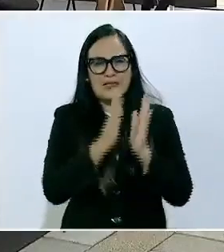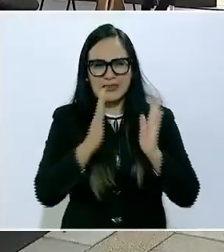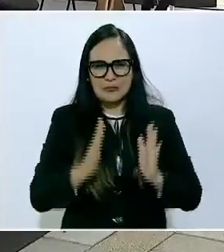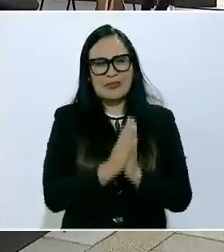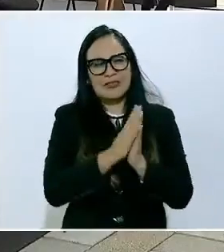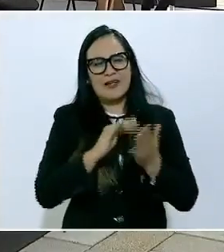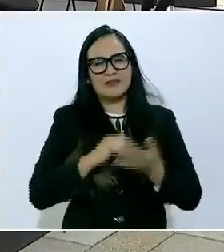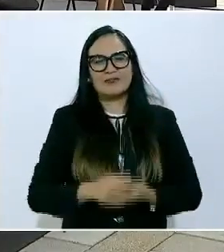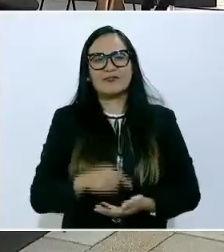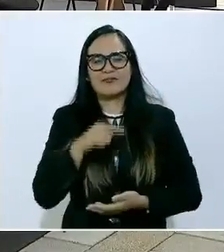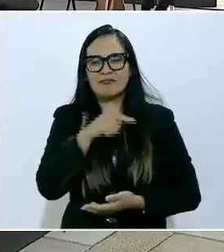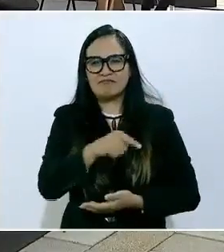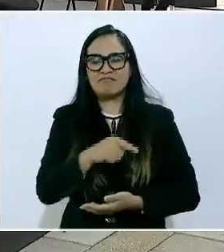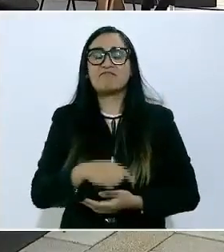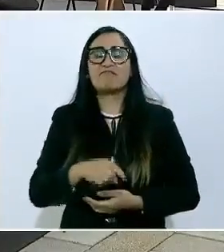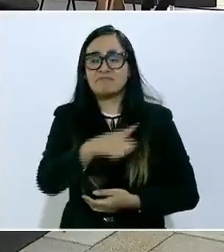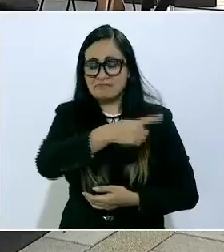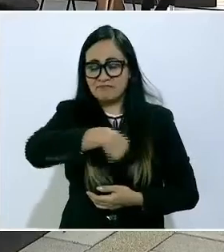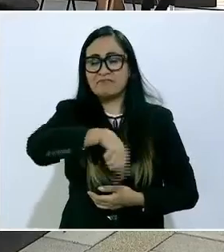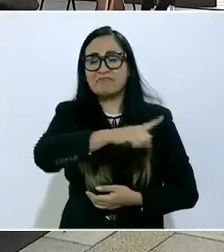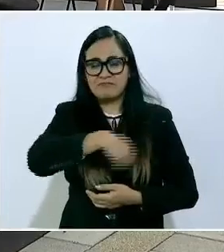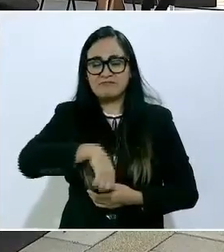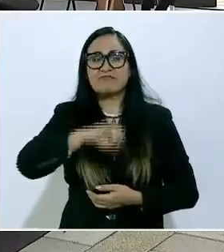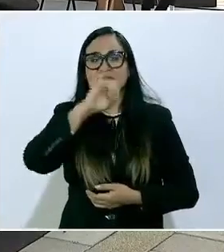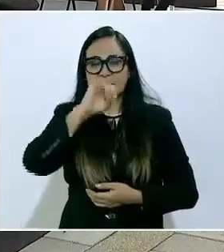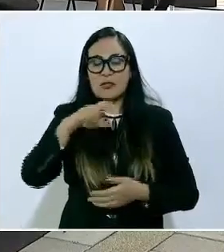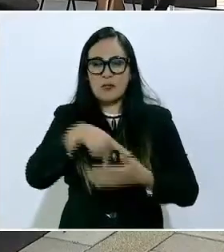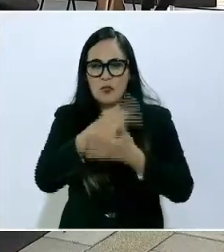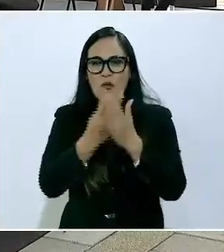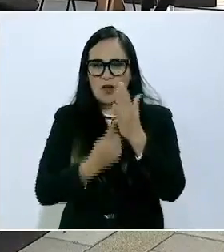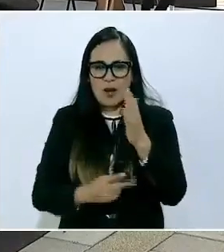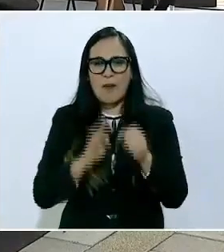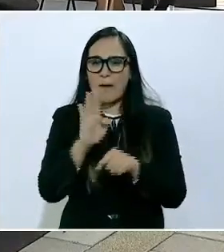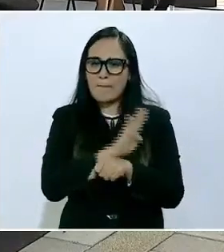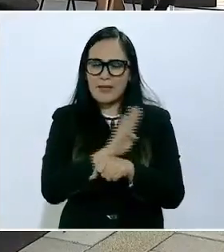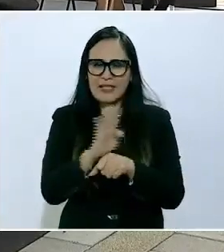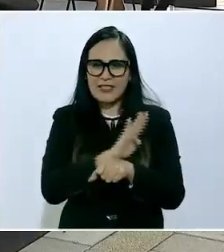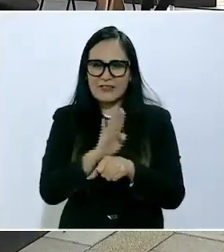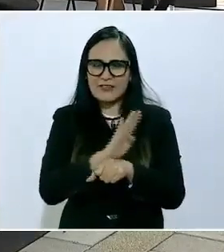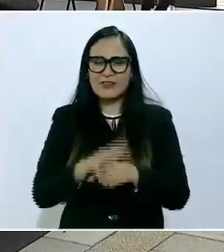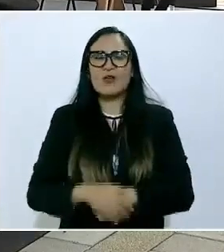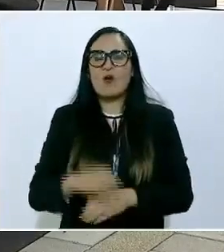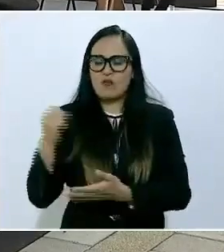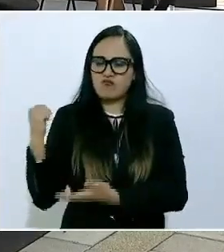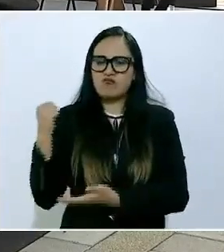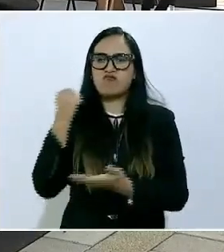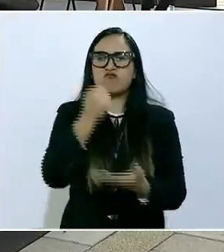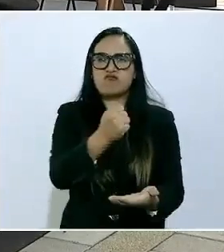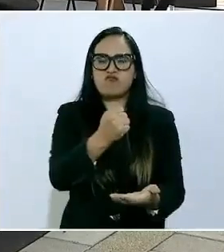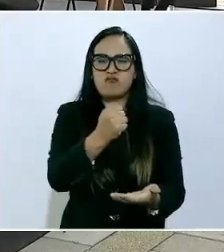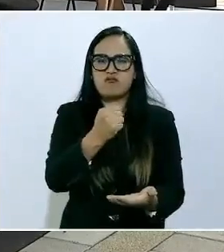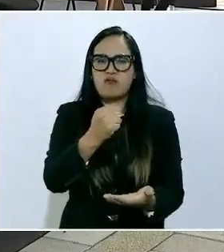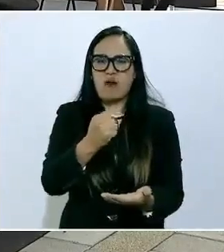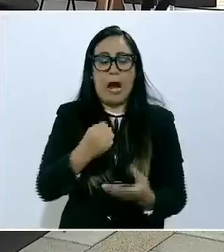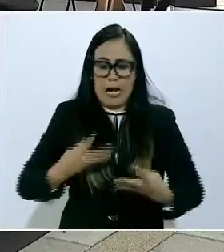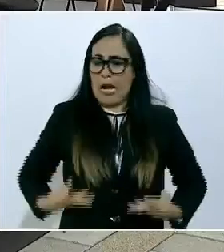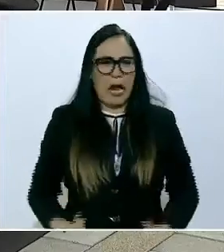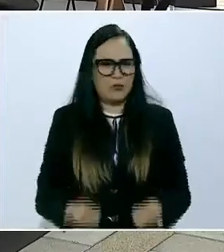han participado en este programa, con una inversión que no gasto